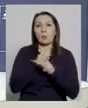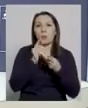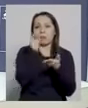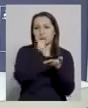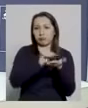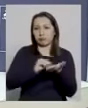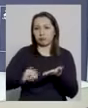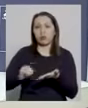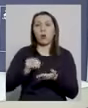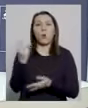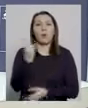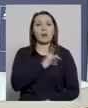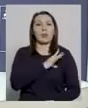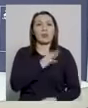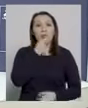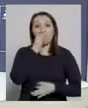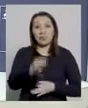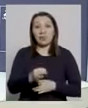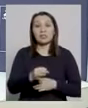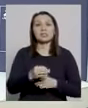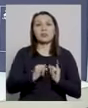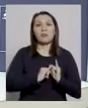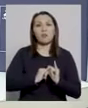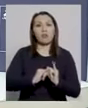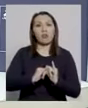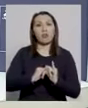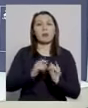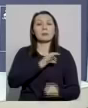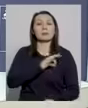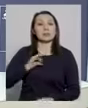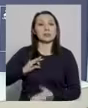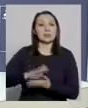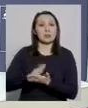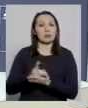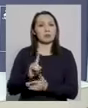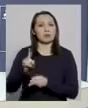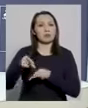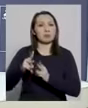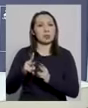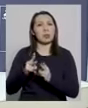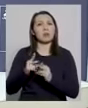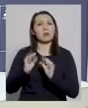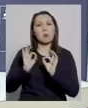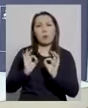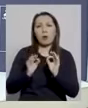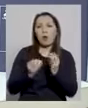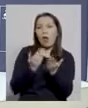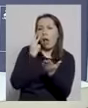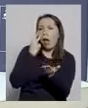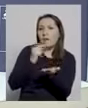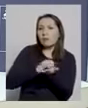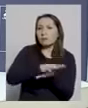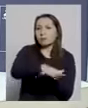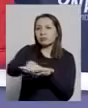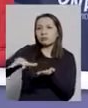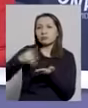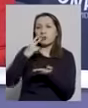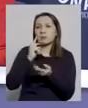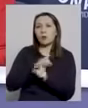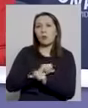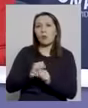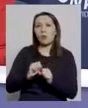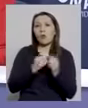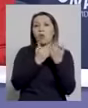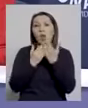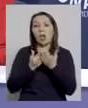de la Universidad de Chile, en donde se señala que los datos entregados por el MinSal no permiten hacer una modelación en torno a la pandemia, por lo que no seguirán